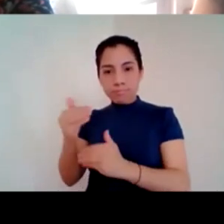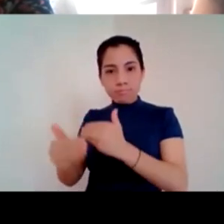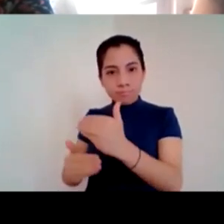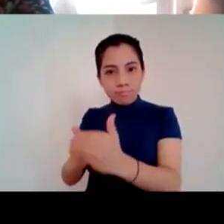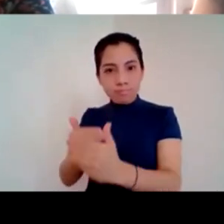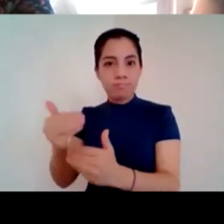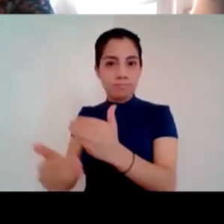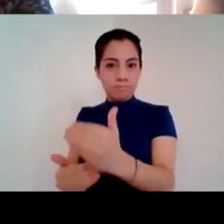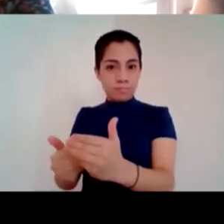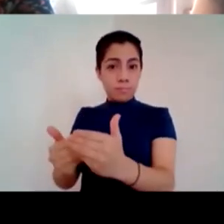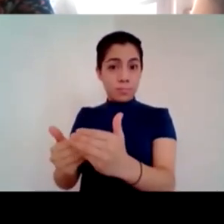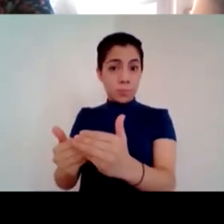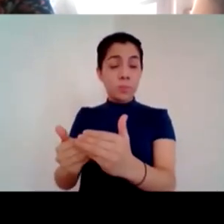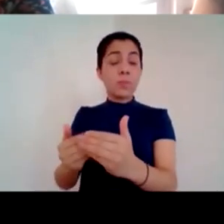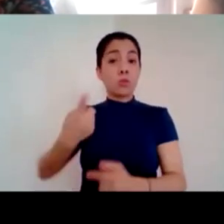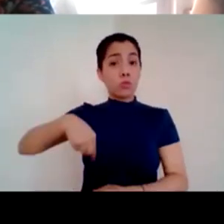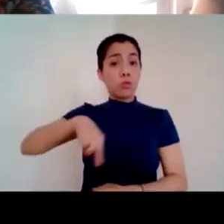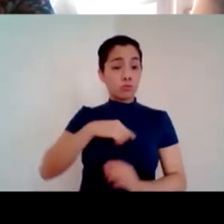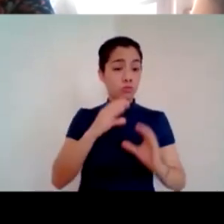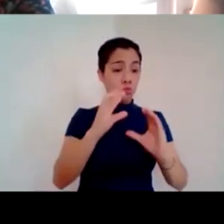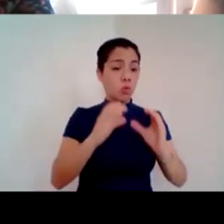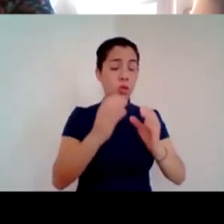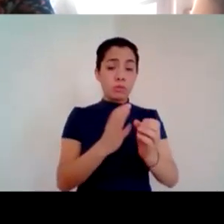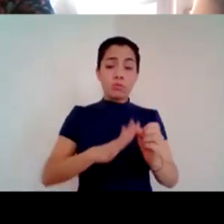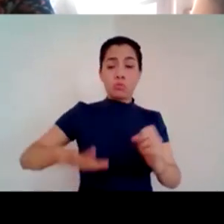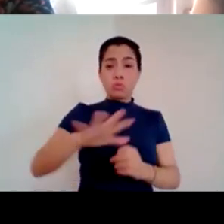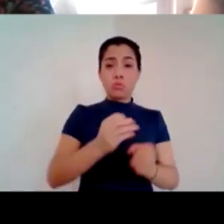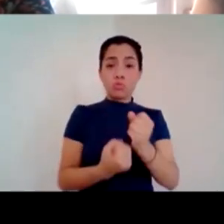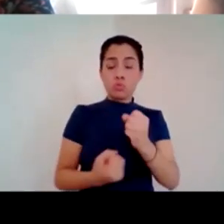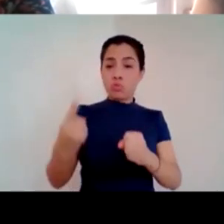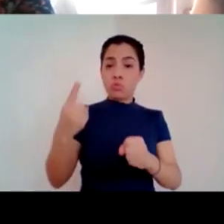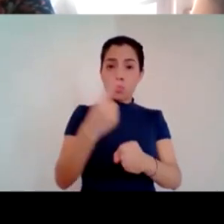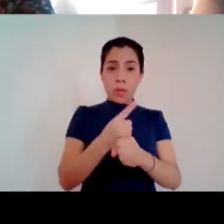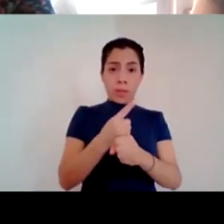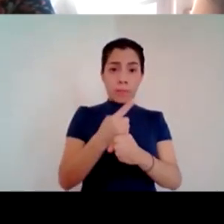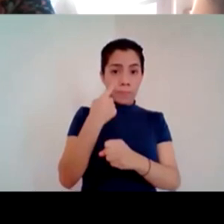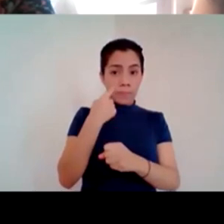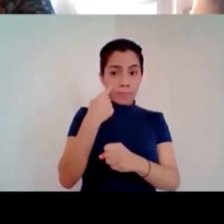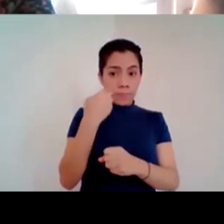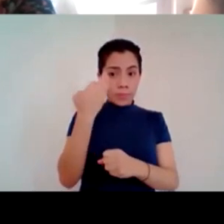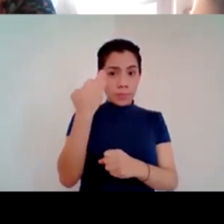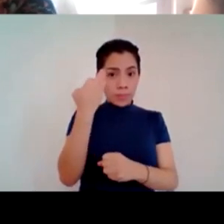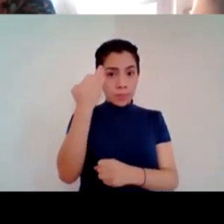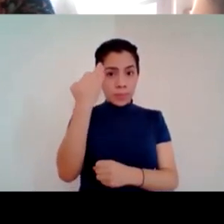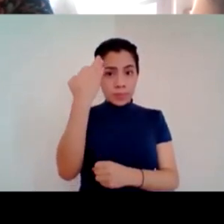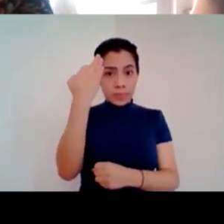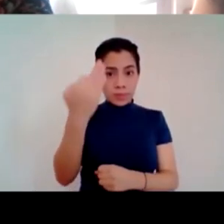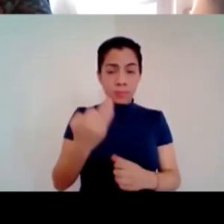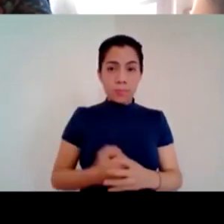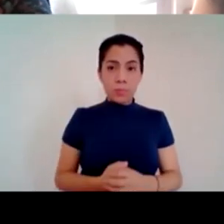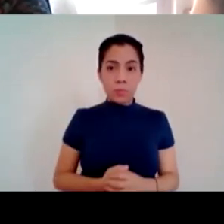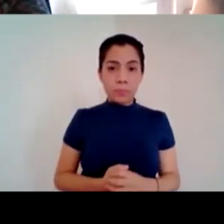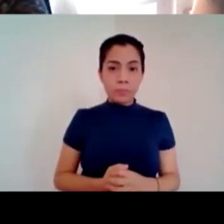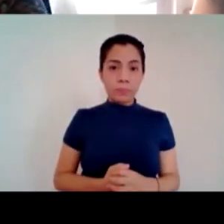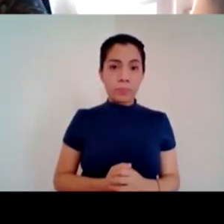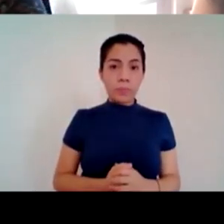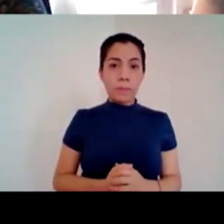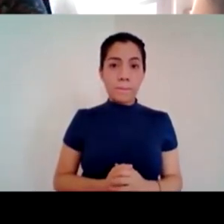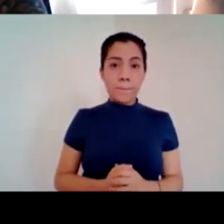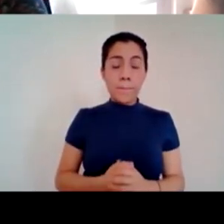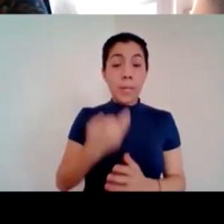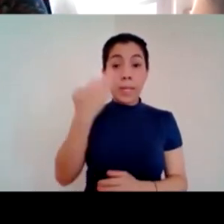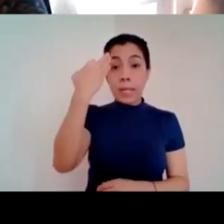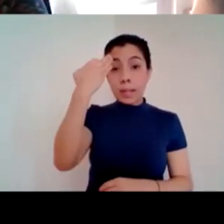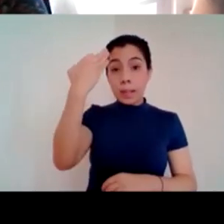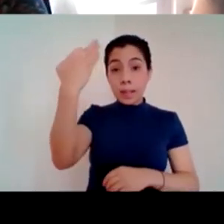una sociedad en donde el tiempo y han aludido ustedes al tiempo compañeros que me ha parecido genial el tiempo tiene un valor